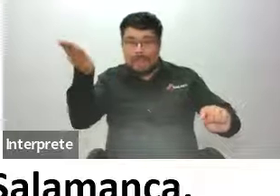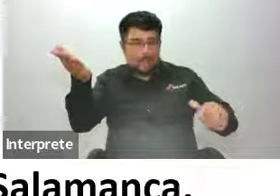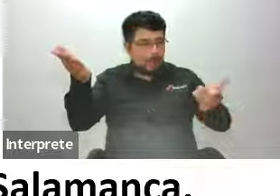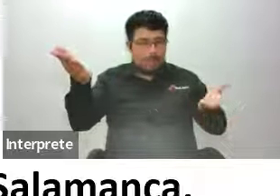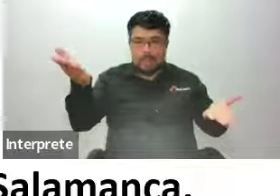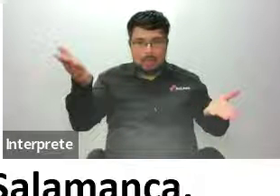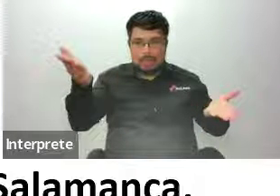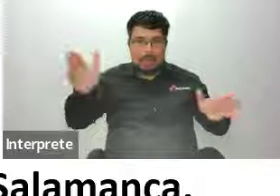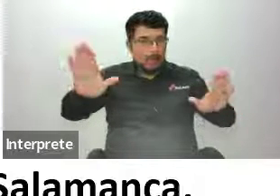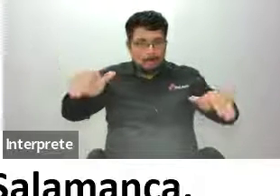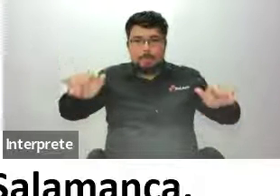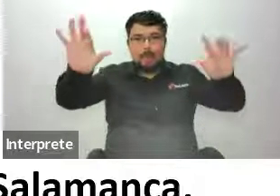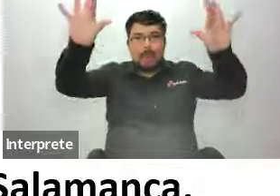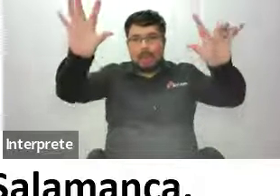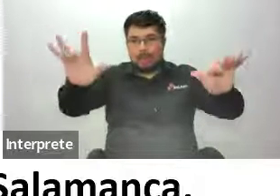posibilidades.